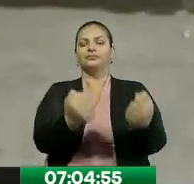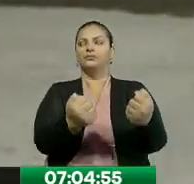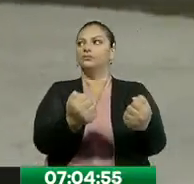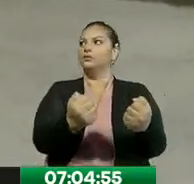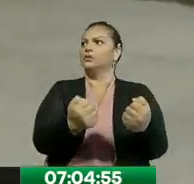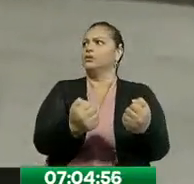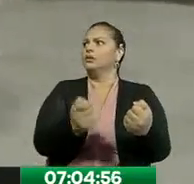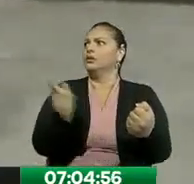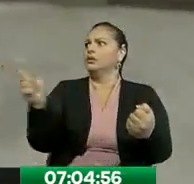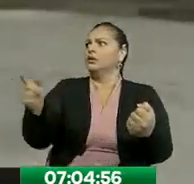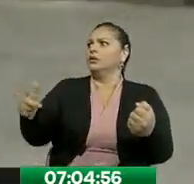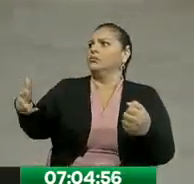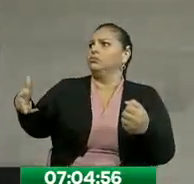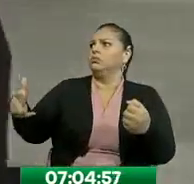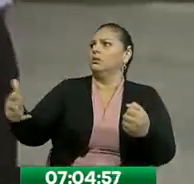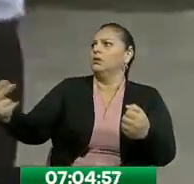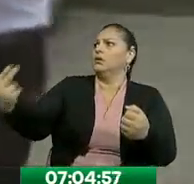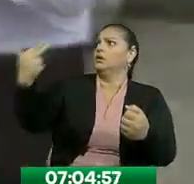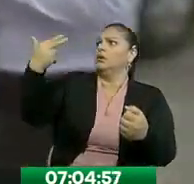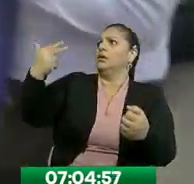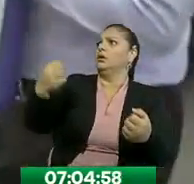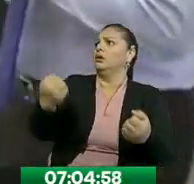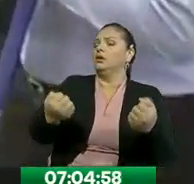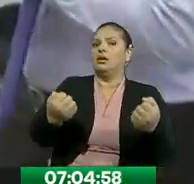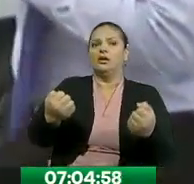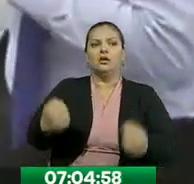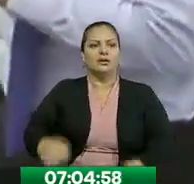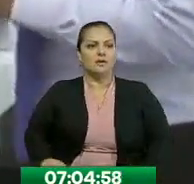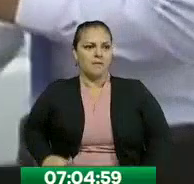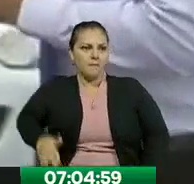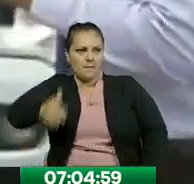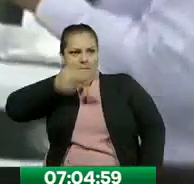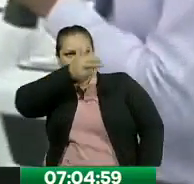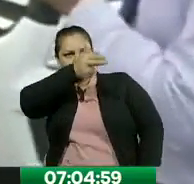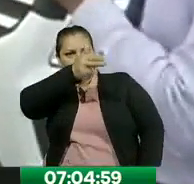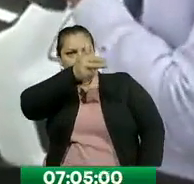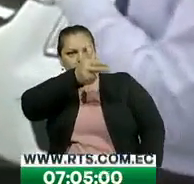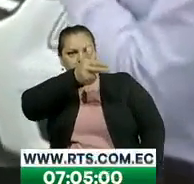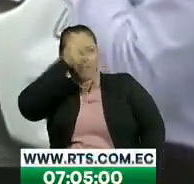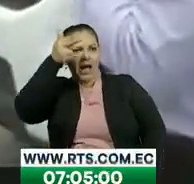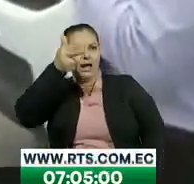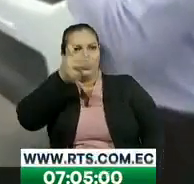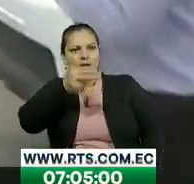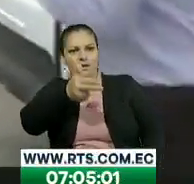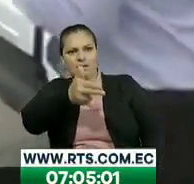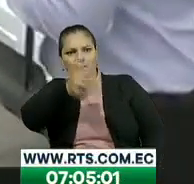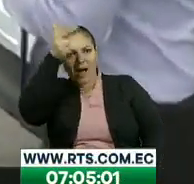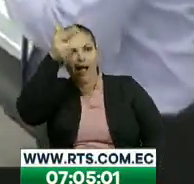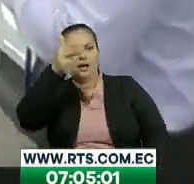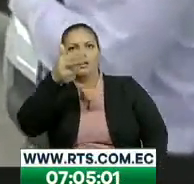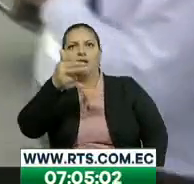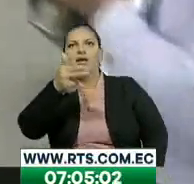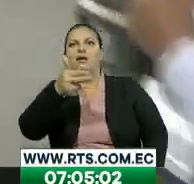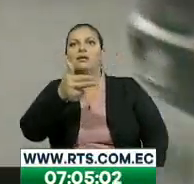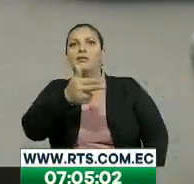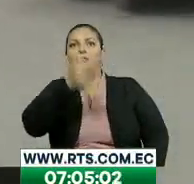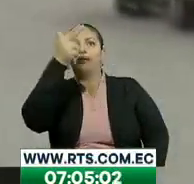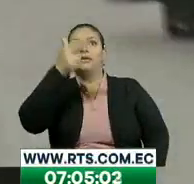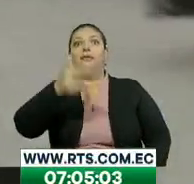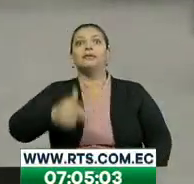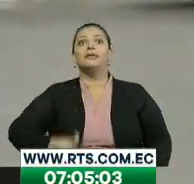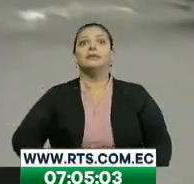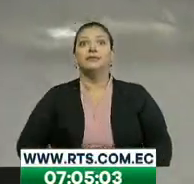su copiloto, él enciende el vehículo. Primera, segunda, tercera, logra llegar hasta tres cuadras más